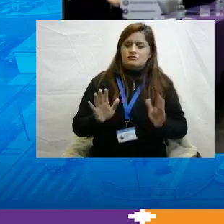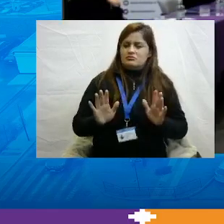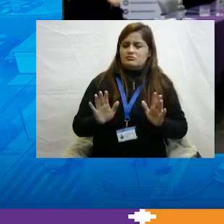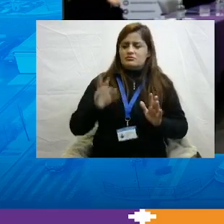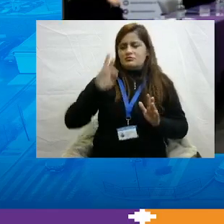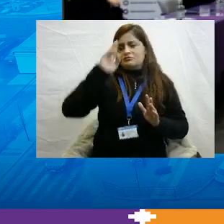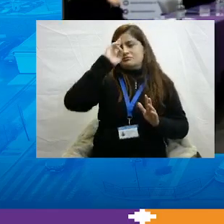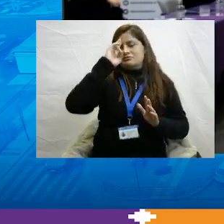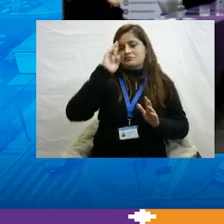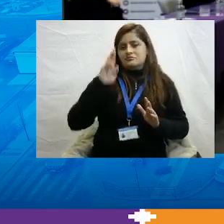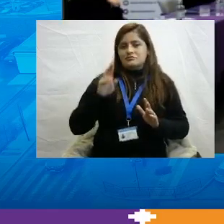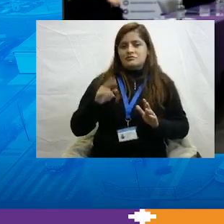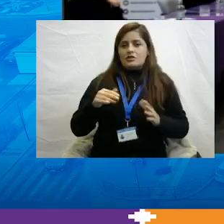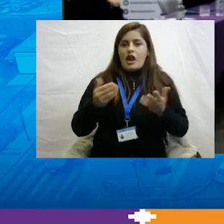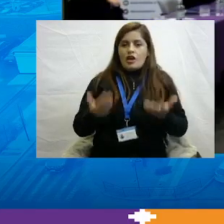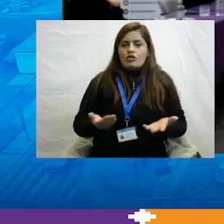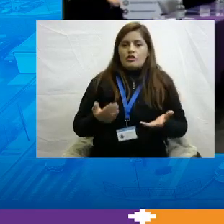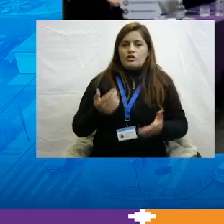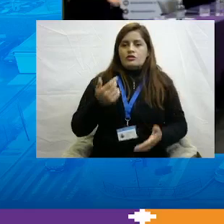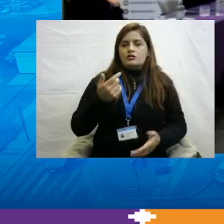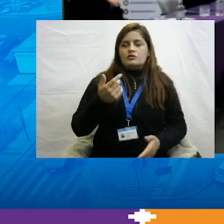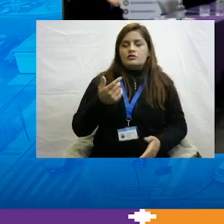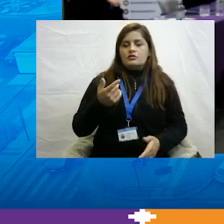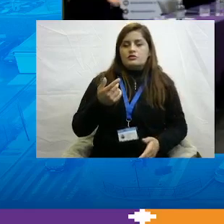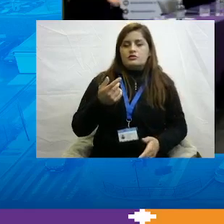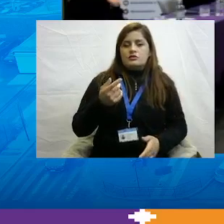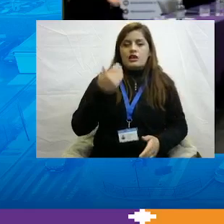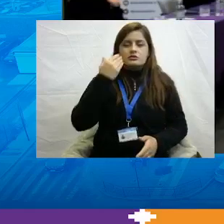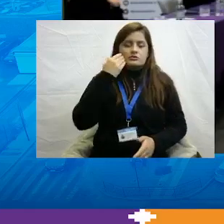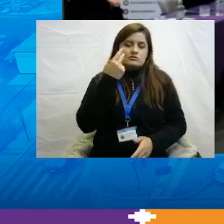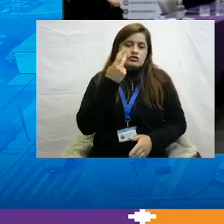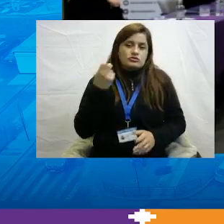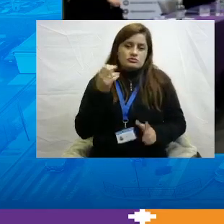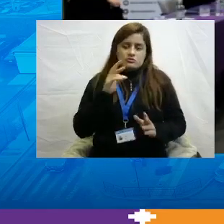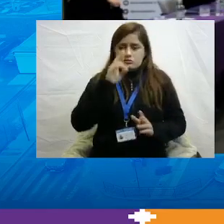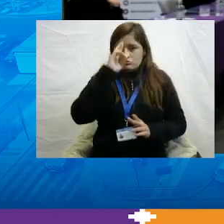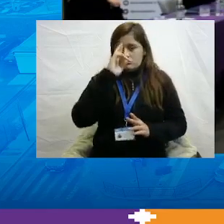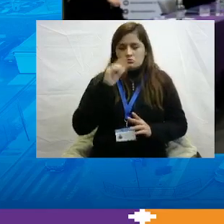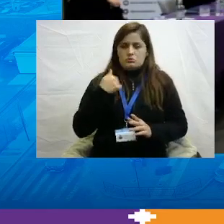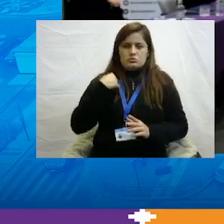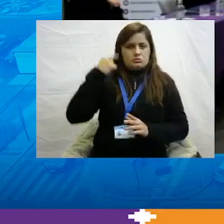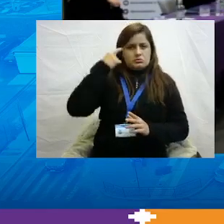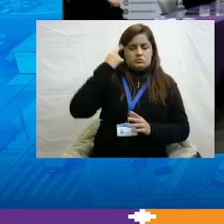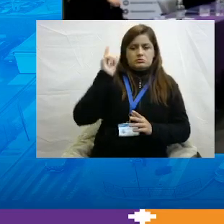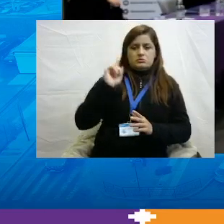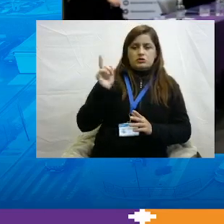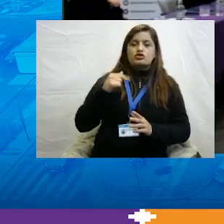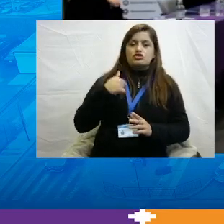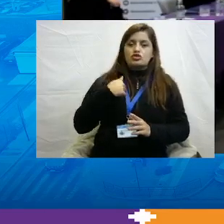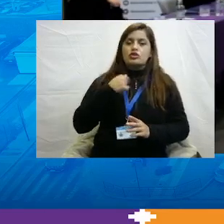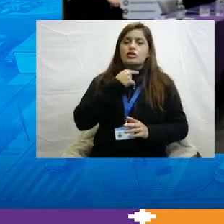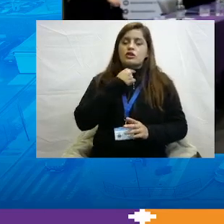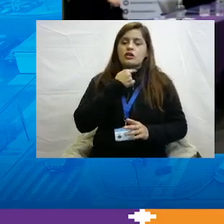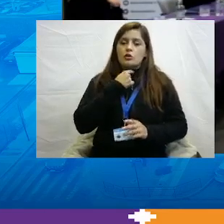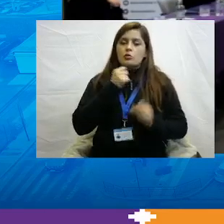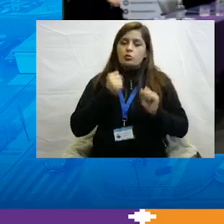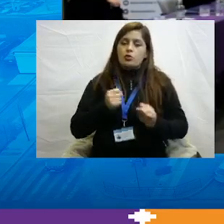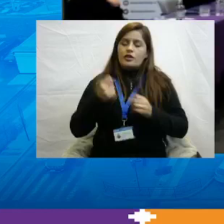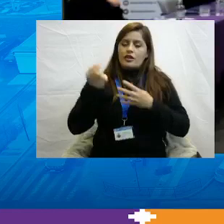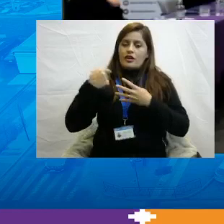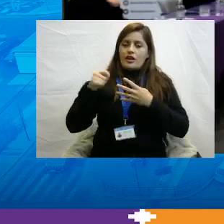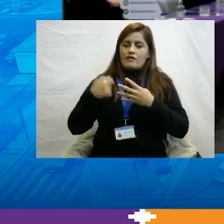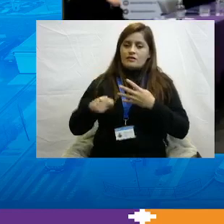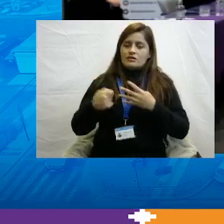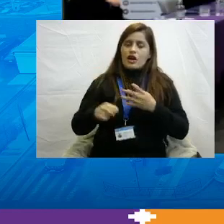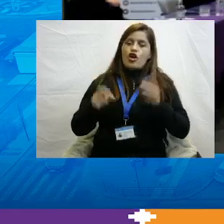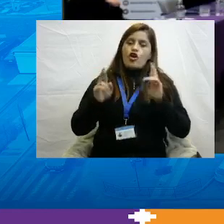caso recibe, no sé, pues casi el 200%. Por lo tanto, no me parece. Yo propondría incluso que se revisara, que se le diera una